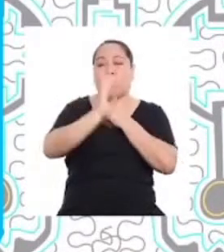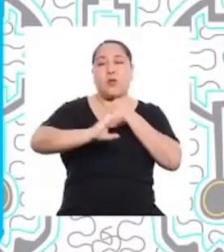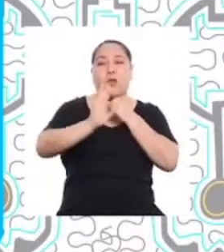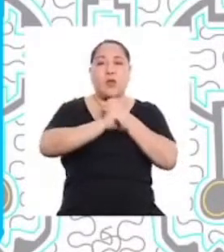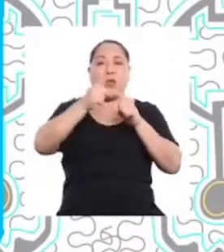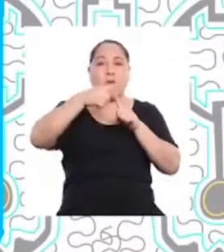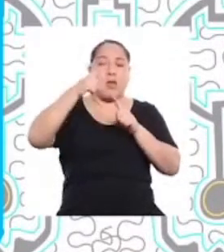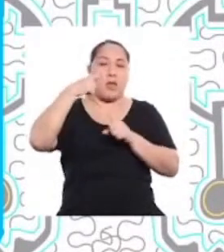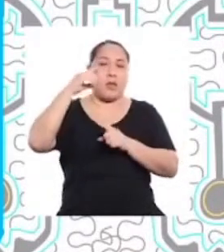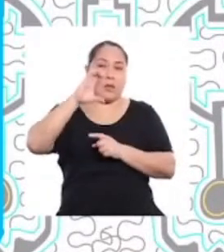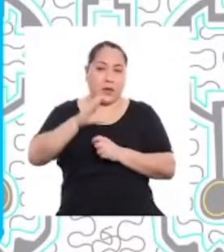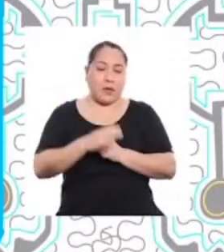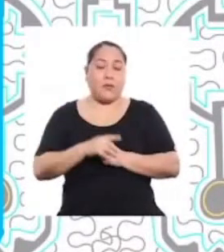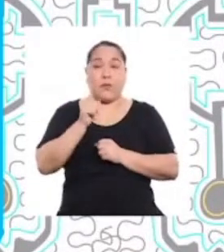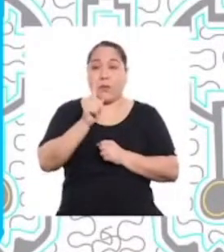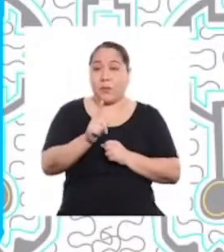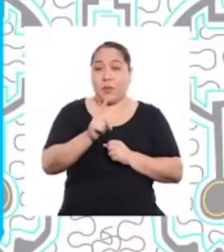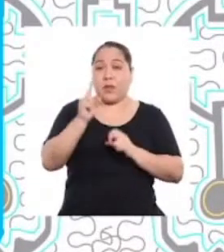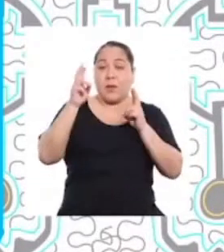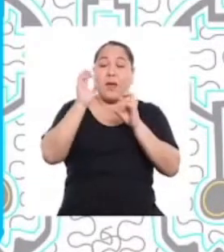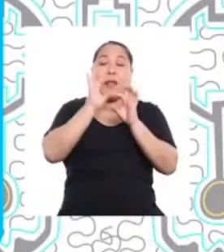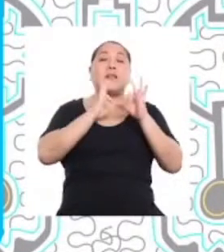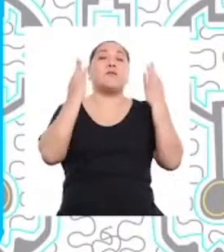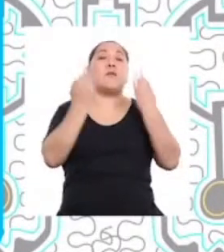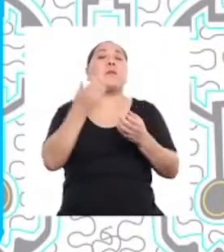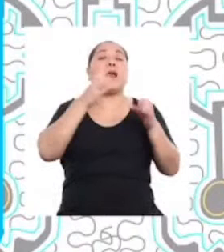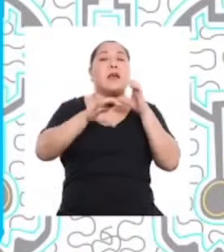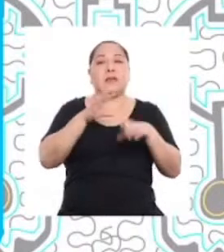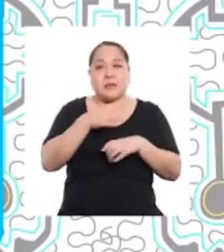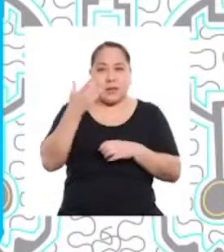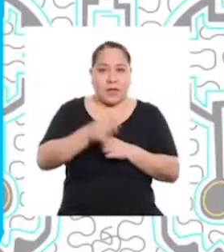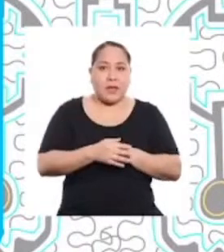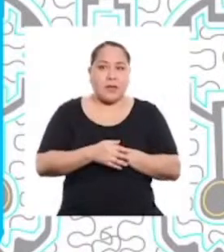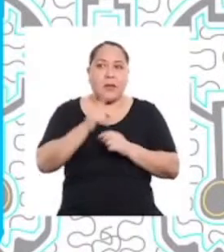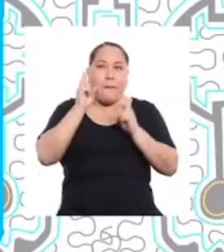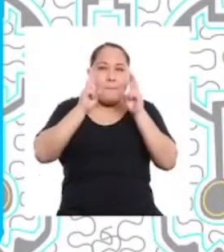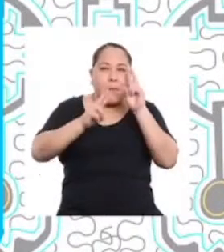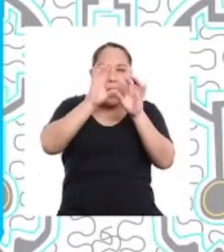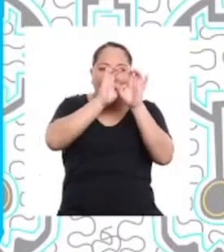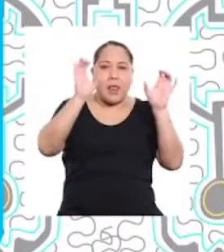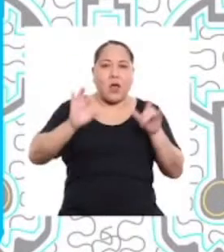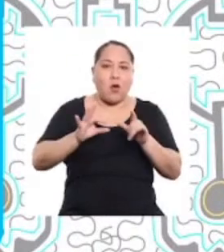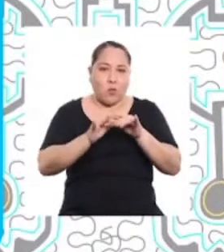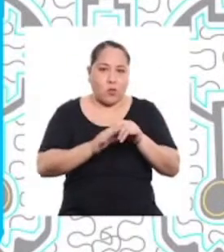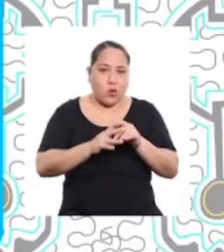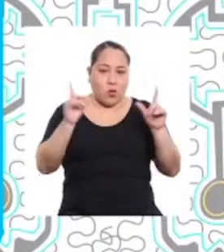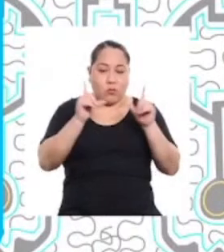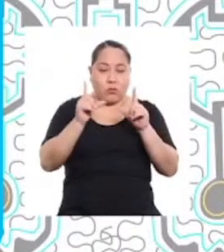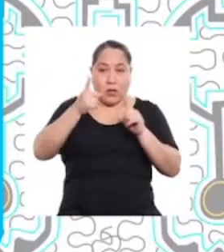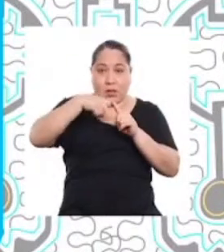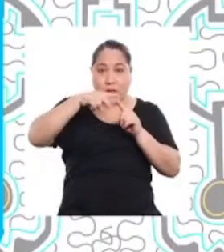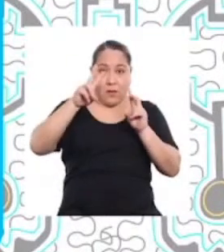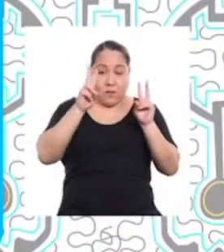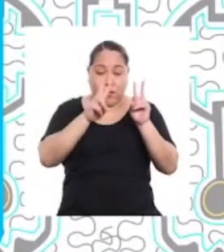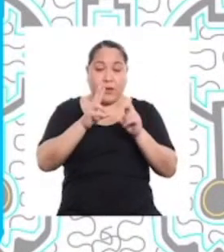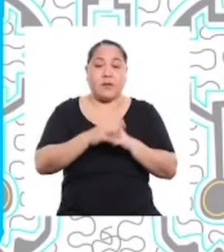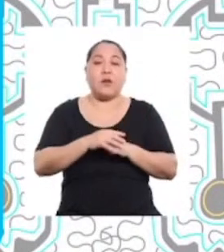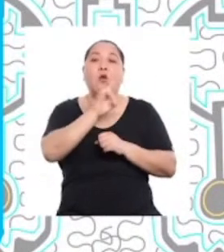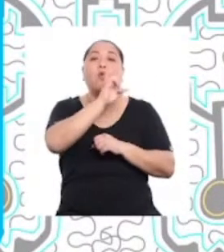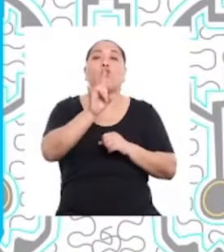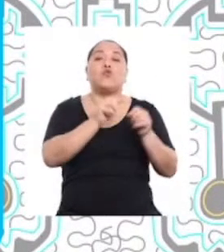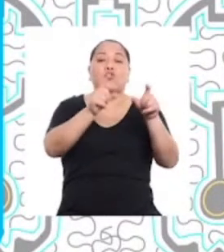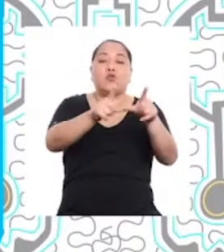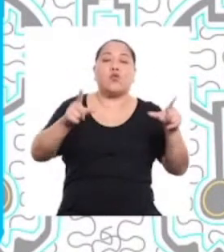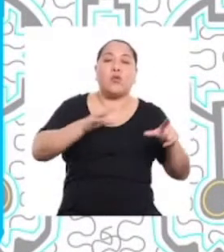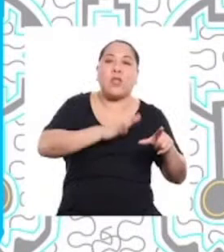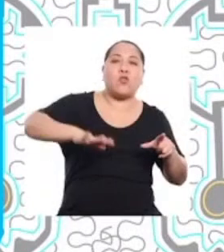seguro de las TIC? Algo que las familias deben hacer es ubicar la computadora o TV en una zona de